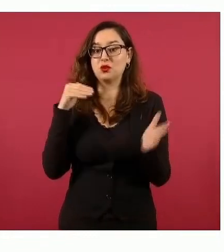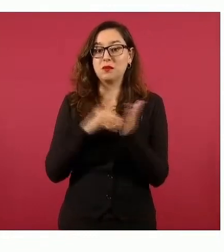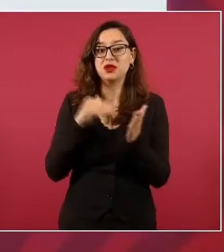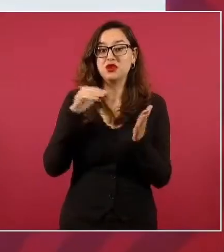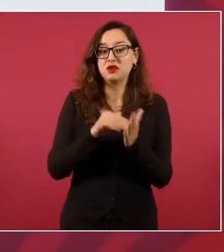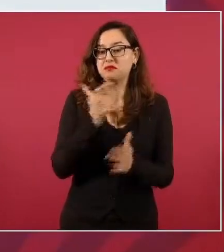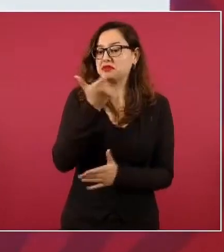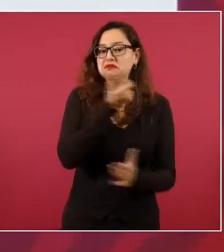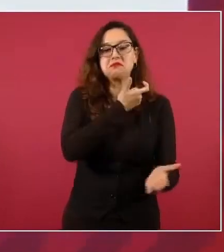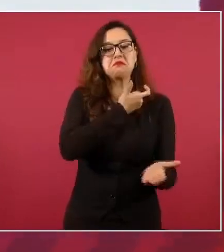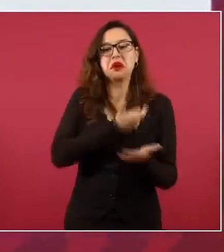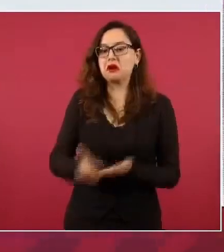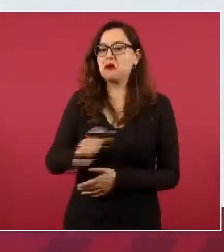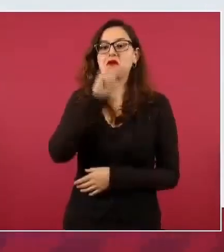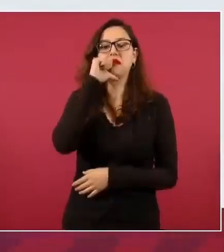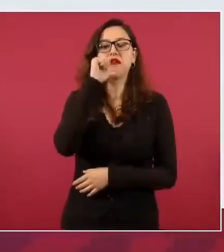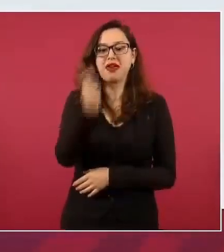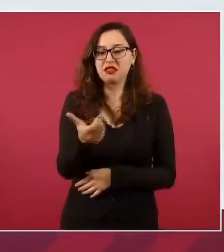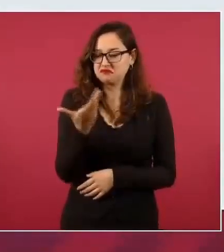20,488 millones.